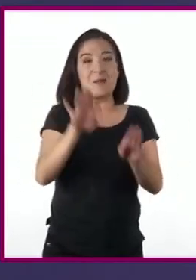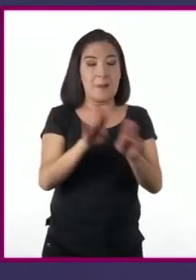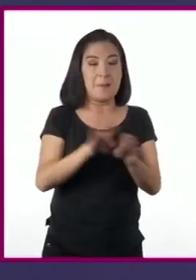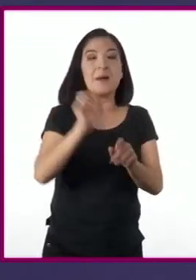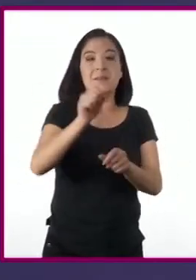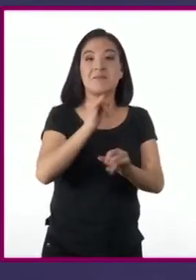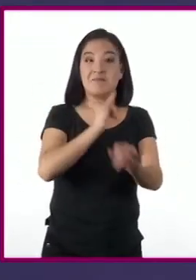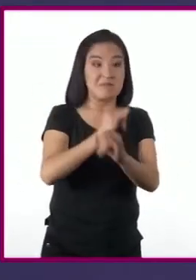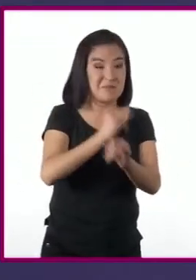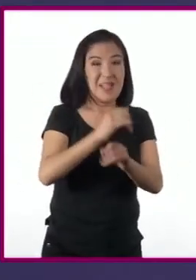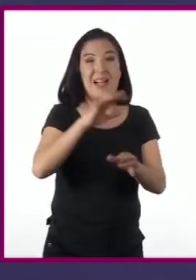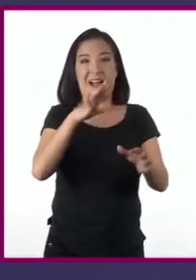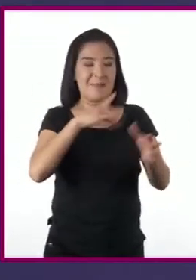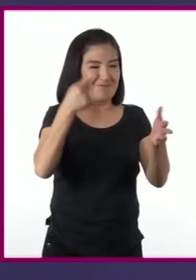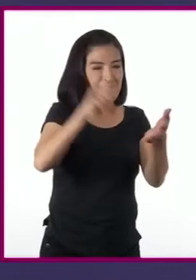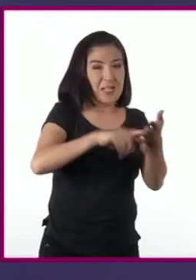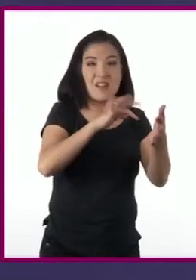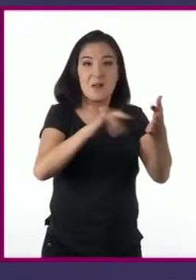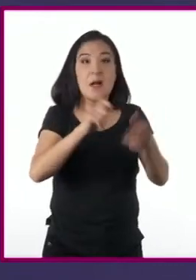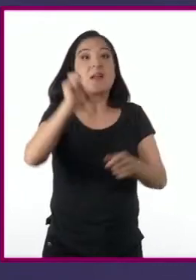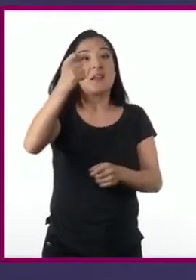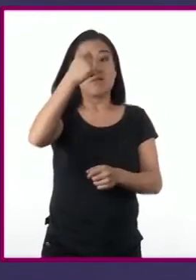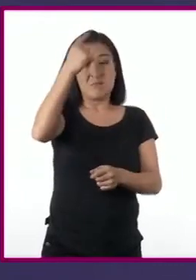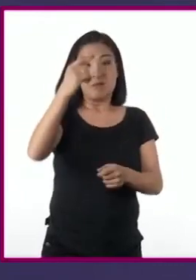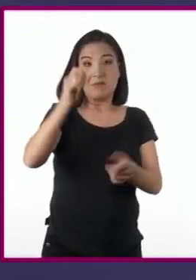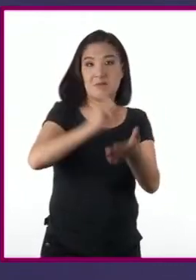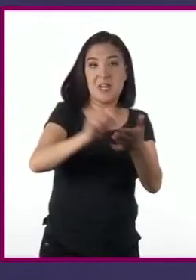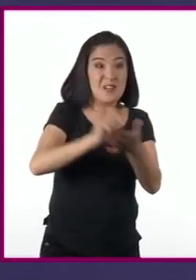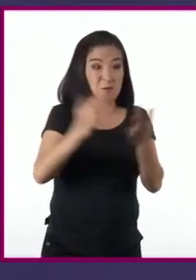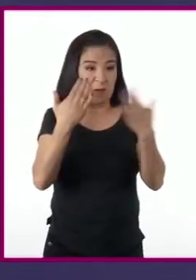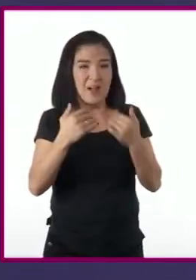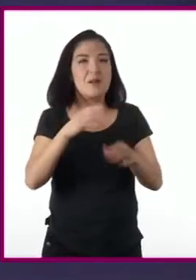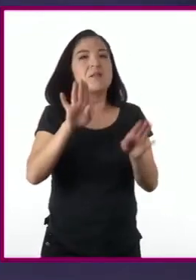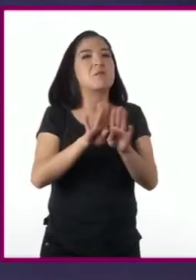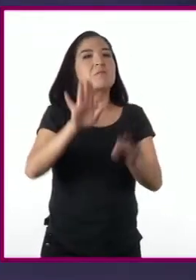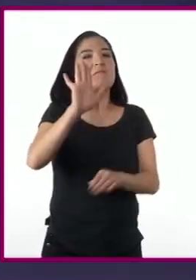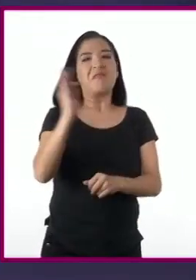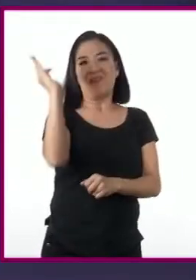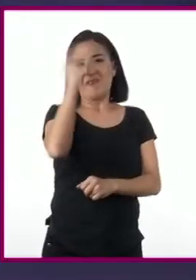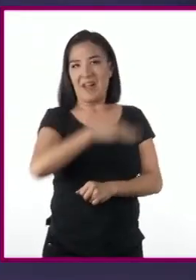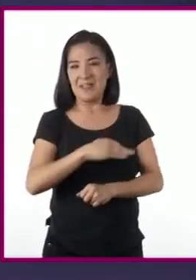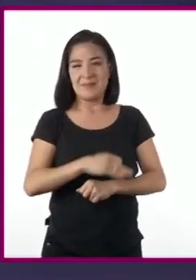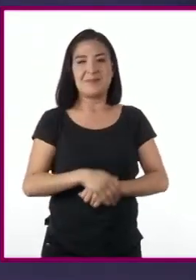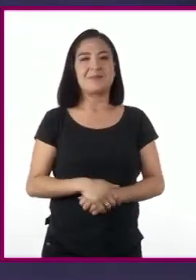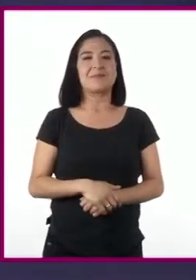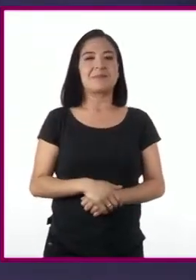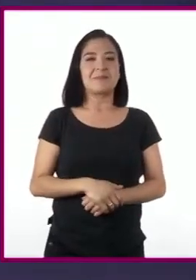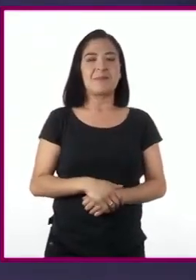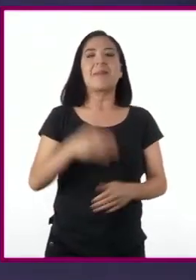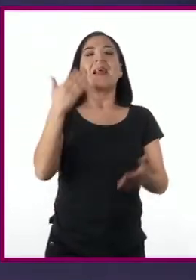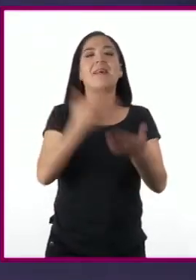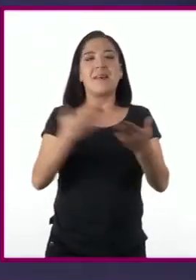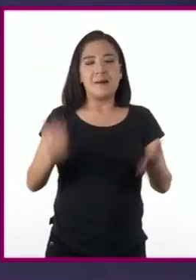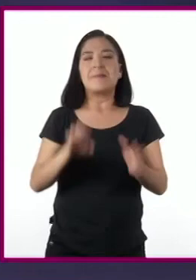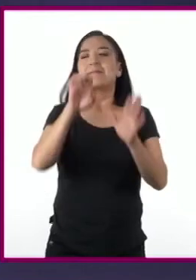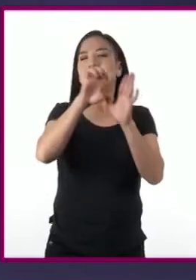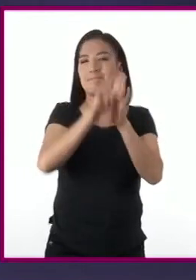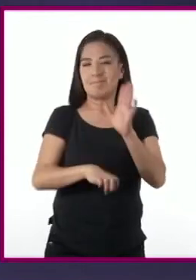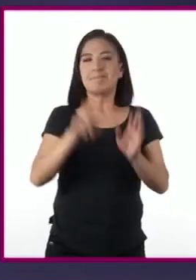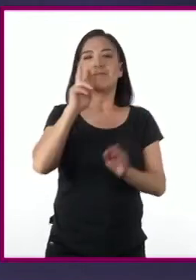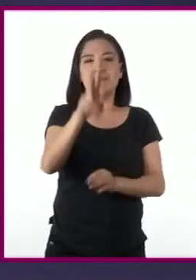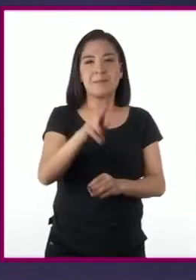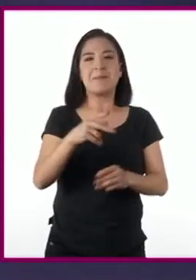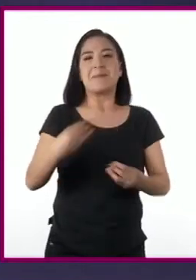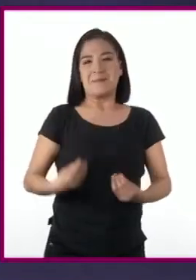que no tienen autoría podrían decir cosas erróneas o ser rumores. Ahora pondremos un ejemplo de la